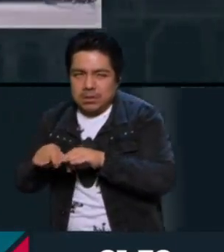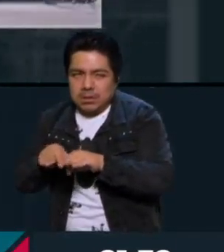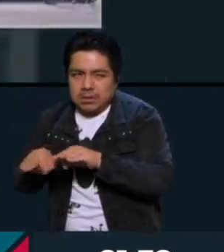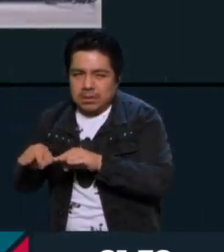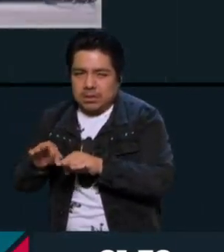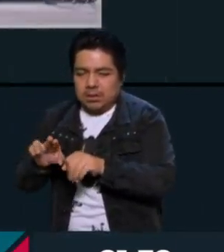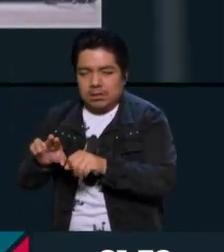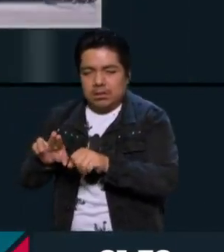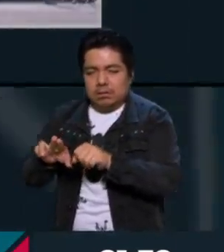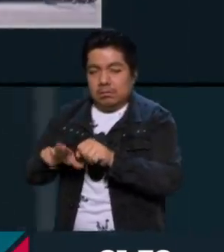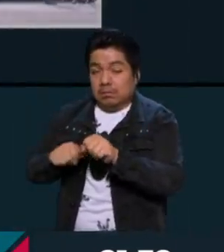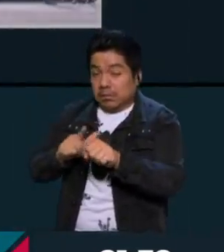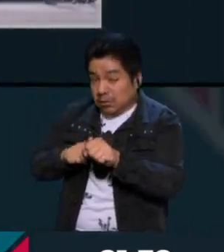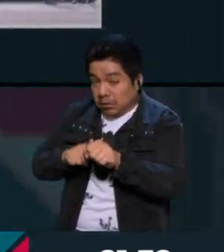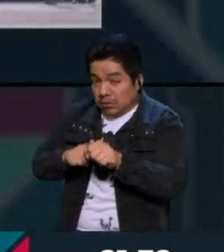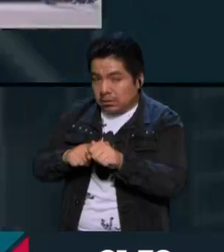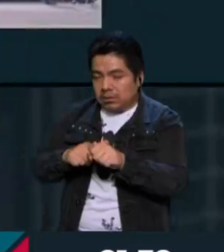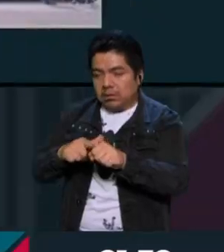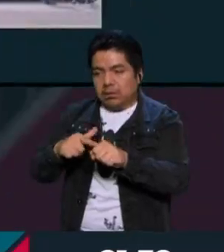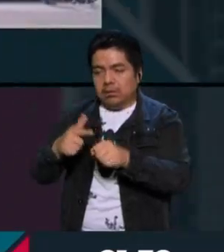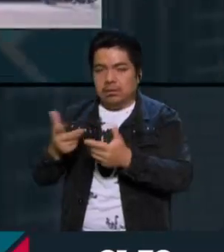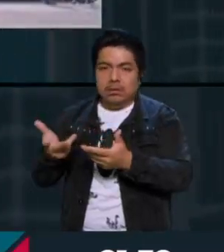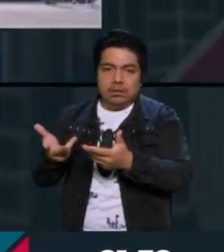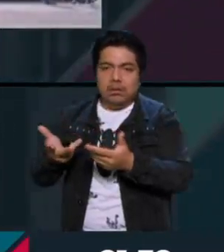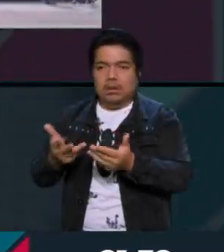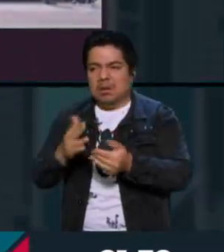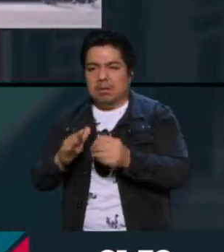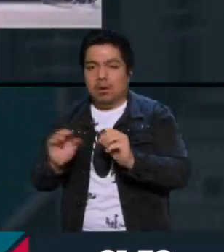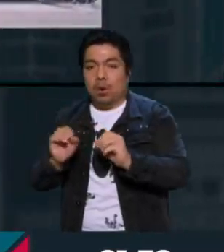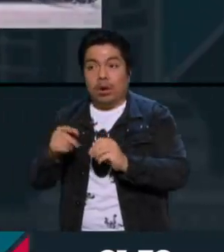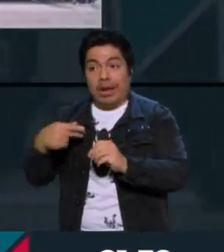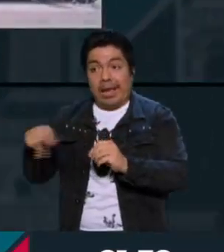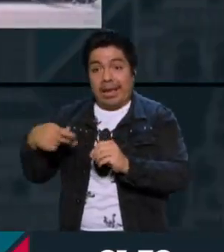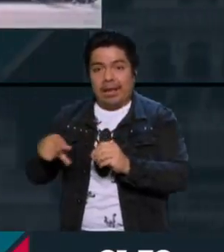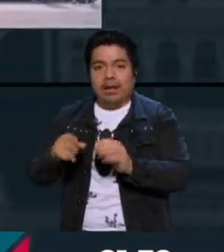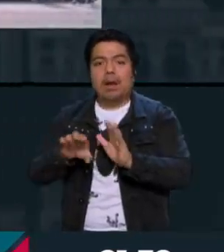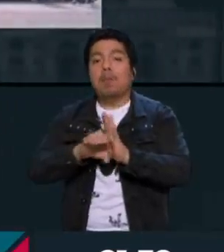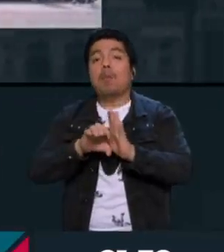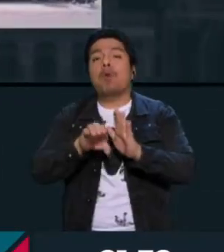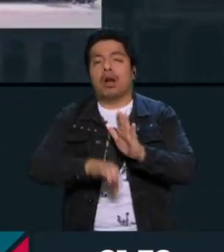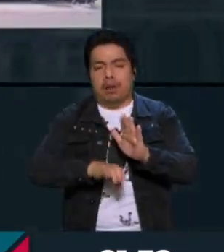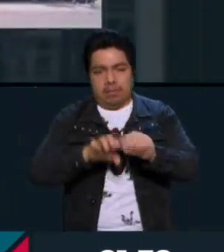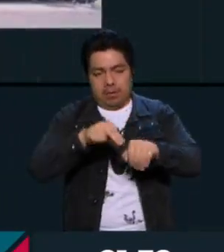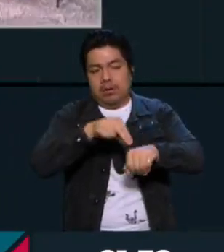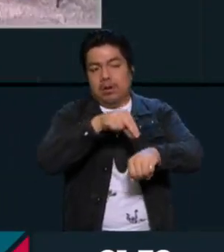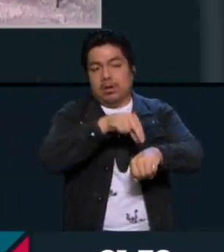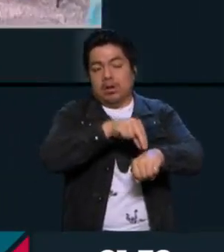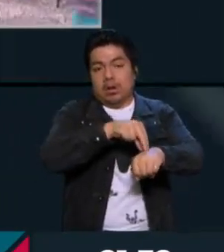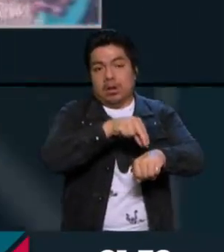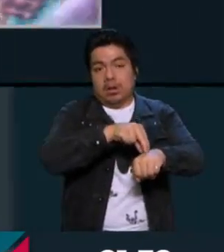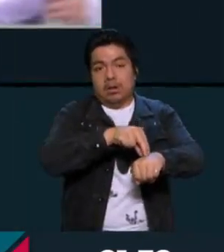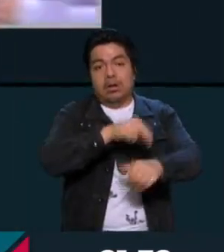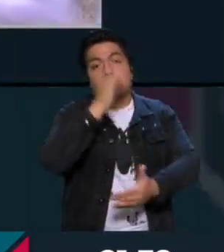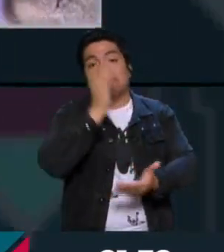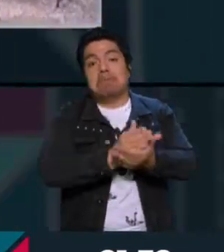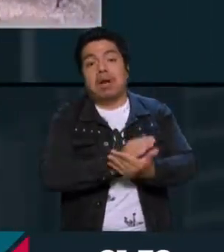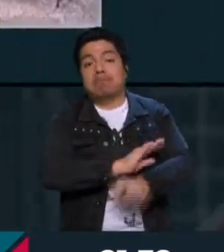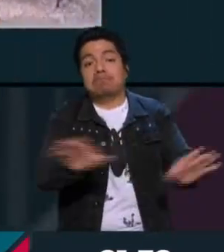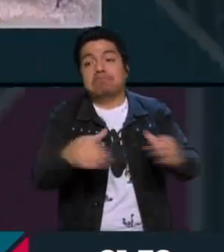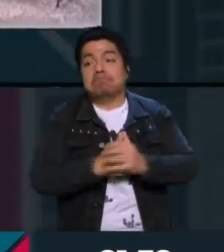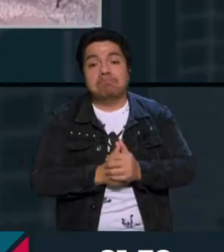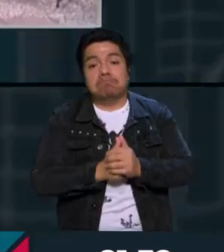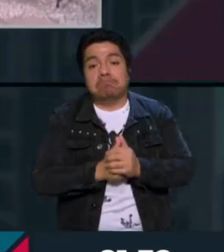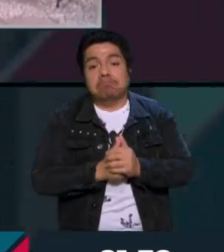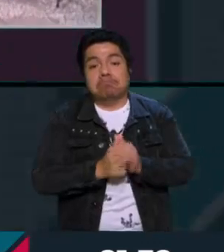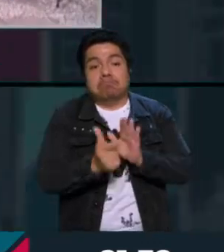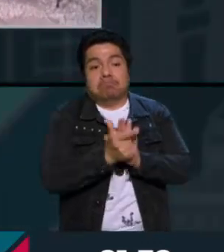decirlo, tienen vidas en sus manos, es como si de repente todos los médicos se dedicaran a hacer paro, pues a lo mejor y sí sería